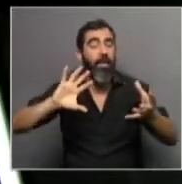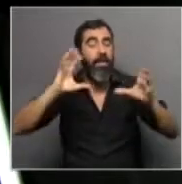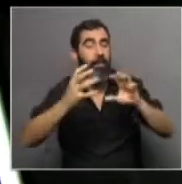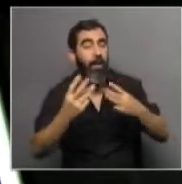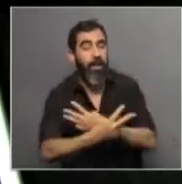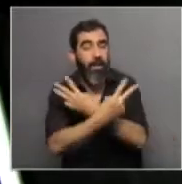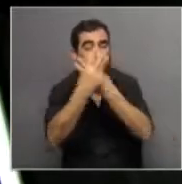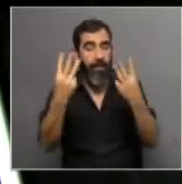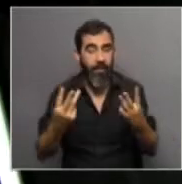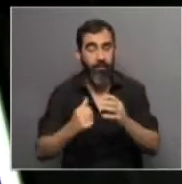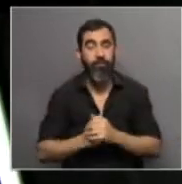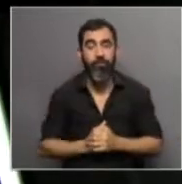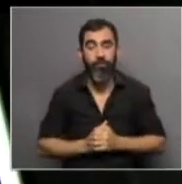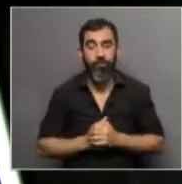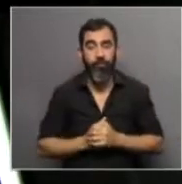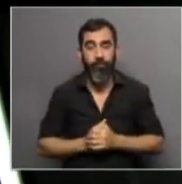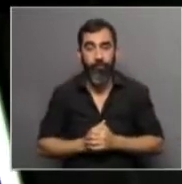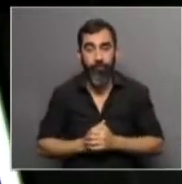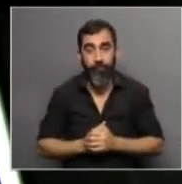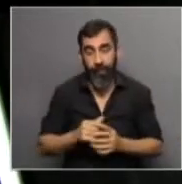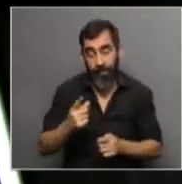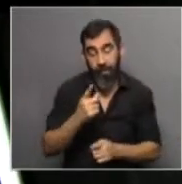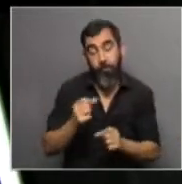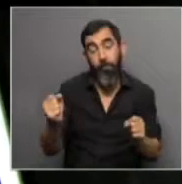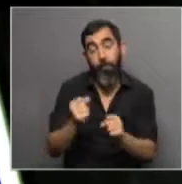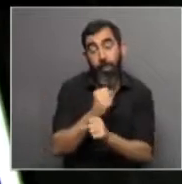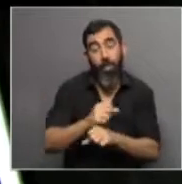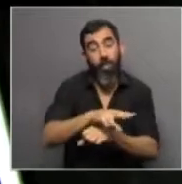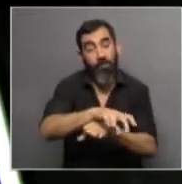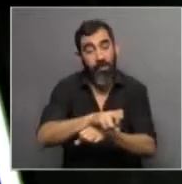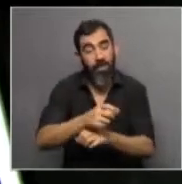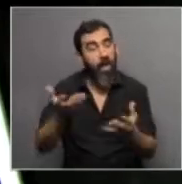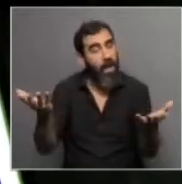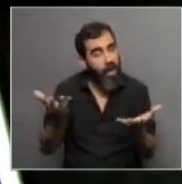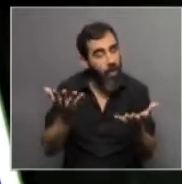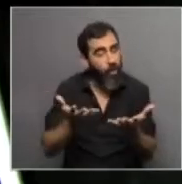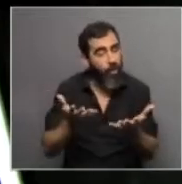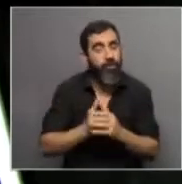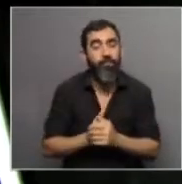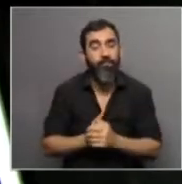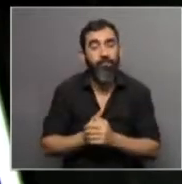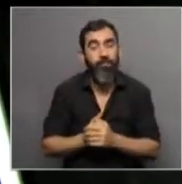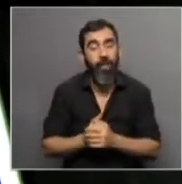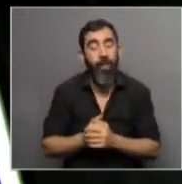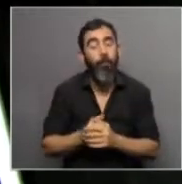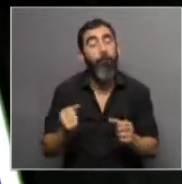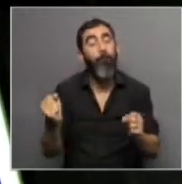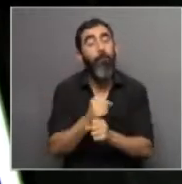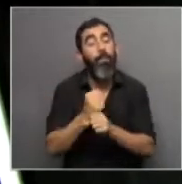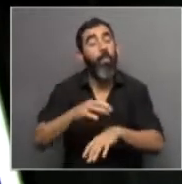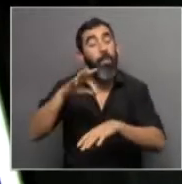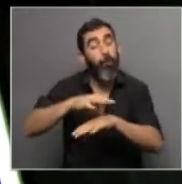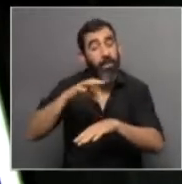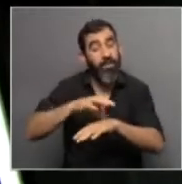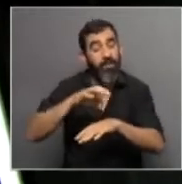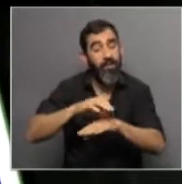climático y lo que tiene que ver con el calentamiento. Ese fue el Premio Nobel de Física, pero ahora nos vamos a detener en el Nobel de Medicina, anunciado